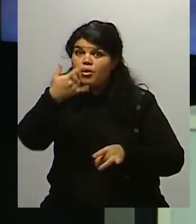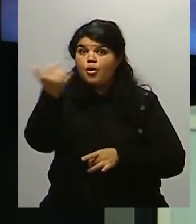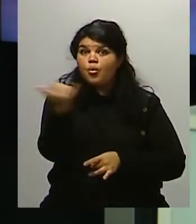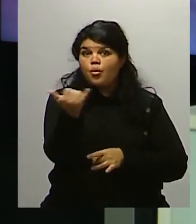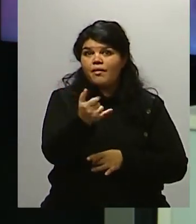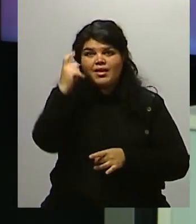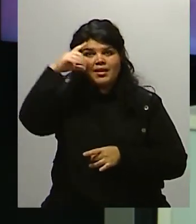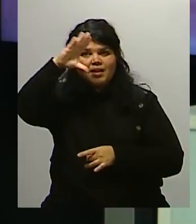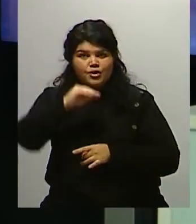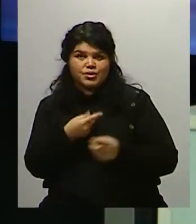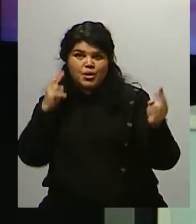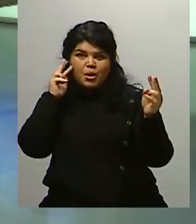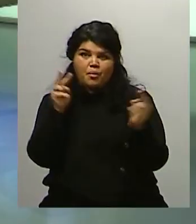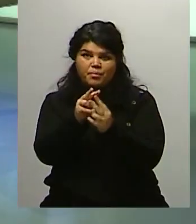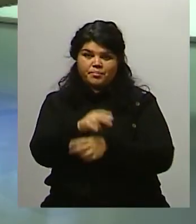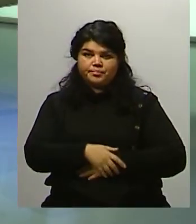de la noche. Será hasta la próxima.